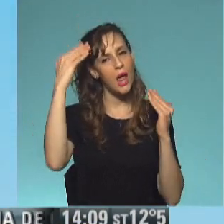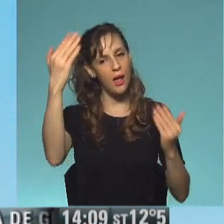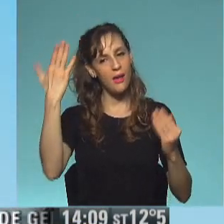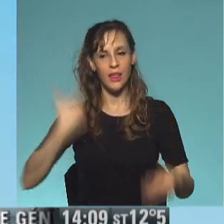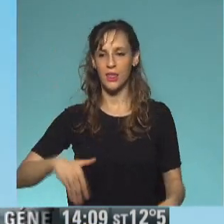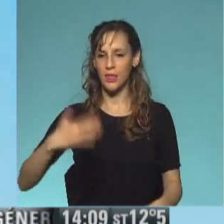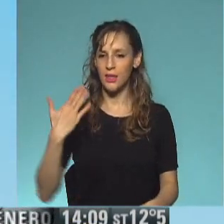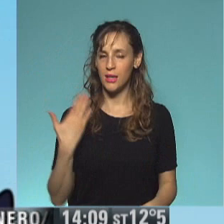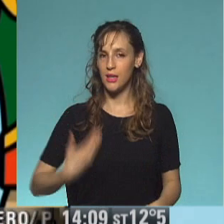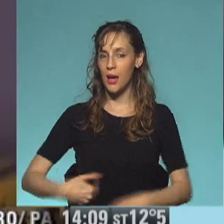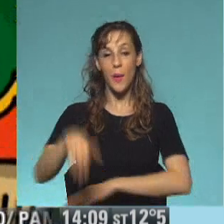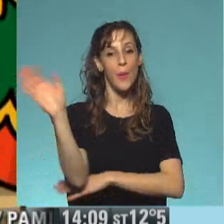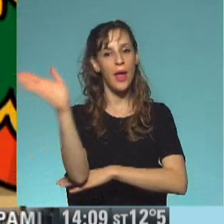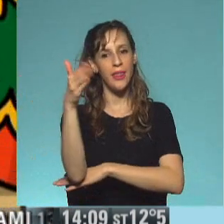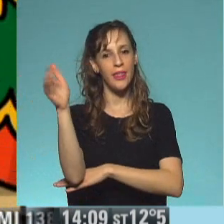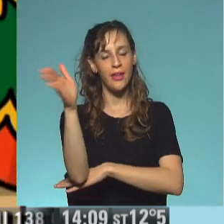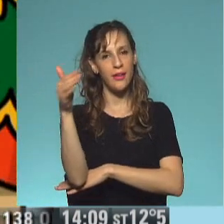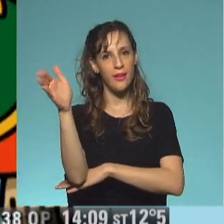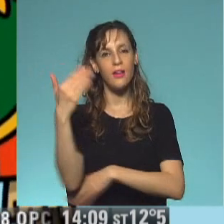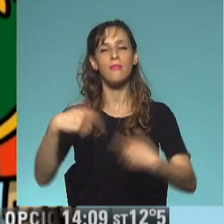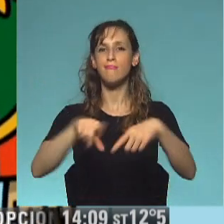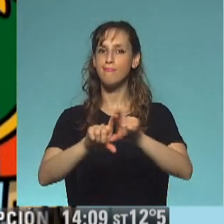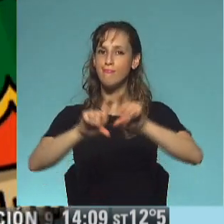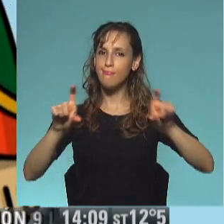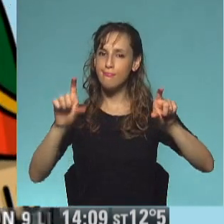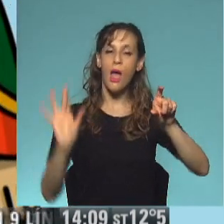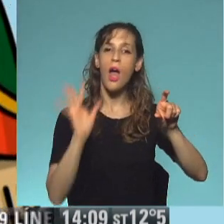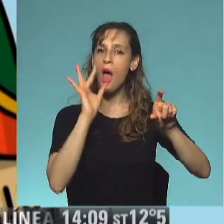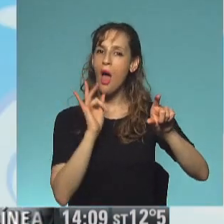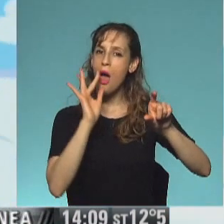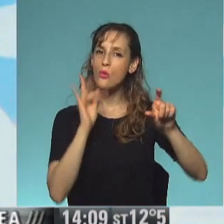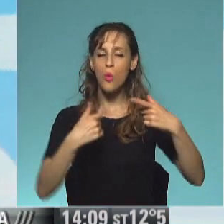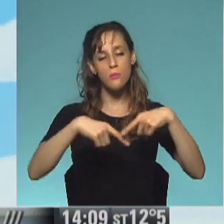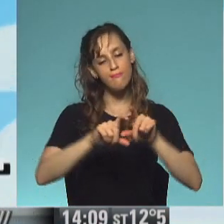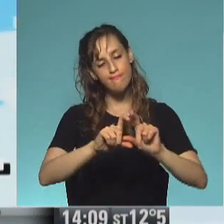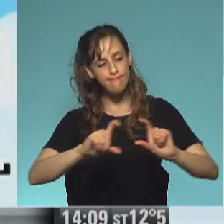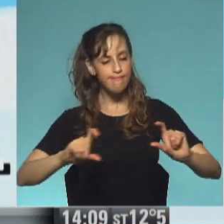Salve Argentina, bandera azul.